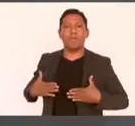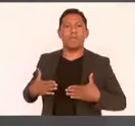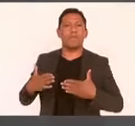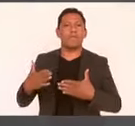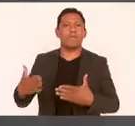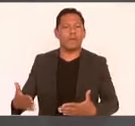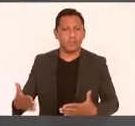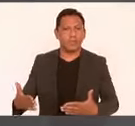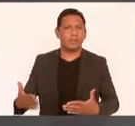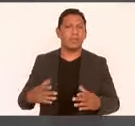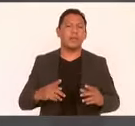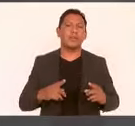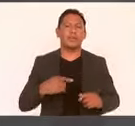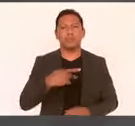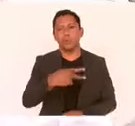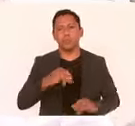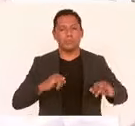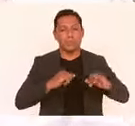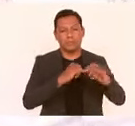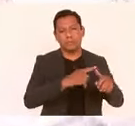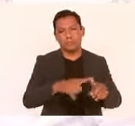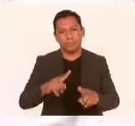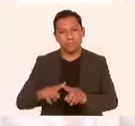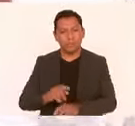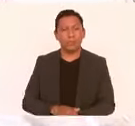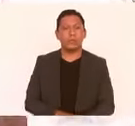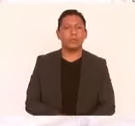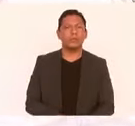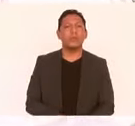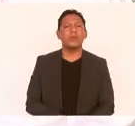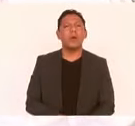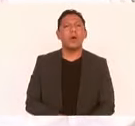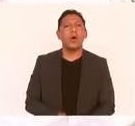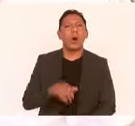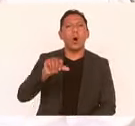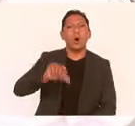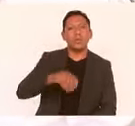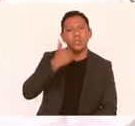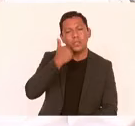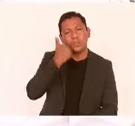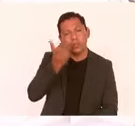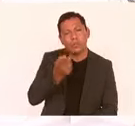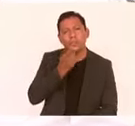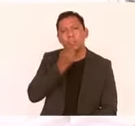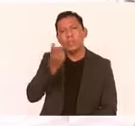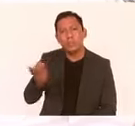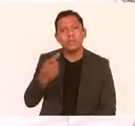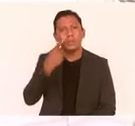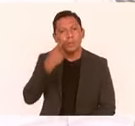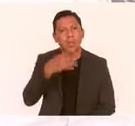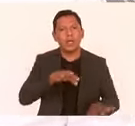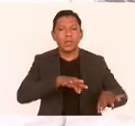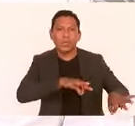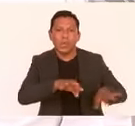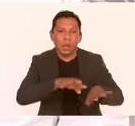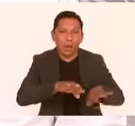sus instituciones. Y hoy quiero decirle que en estos trabajos